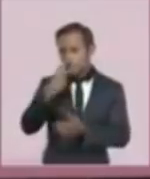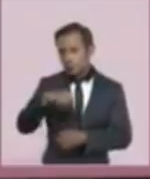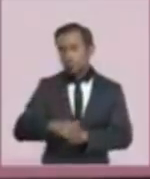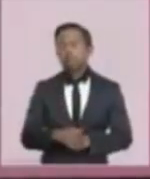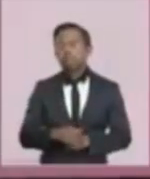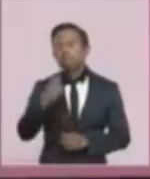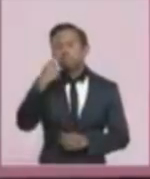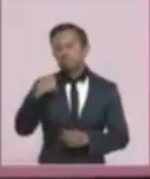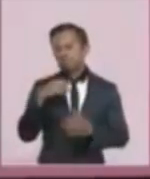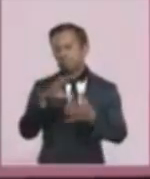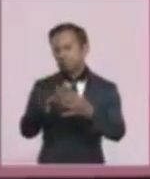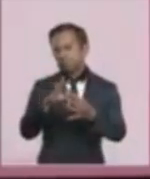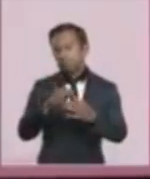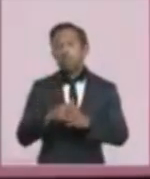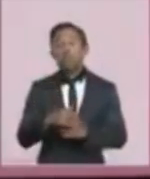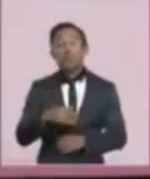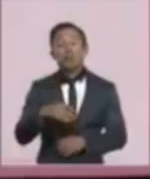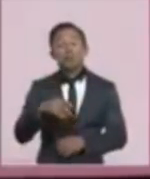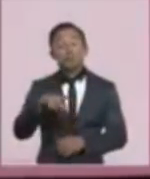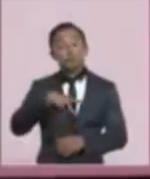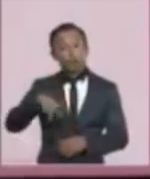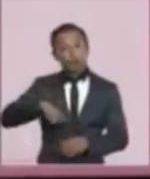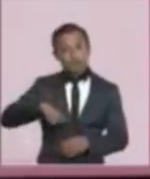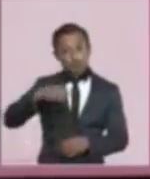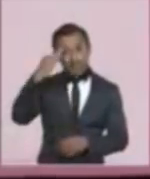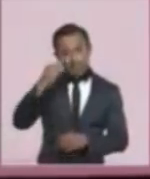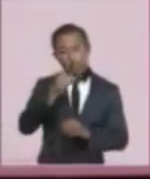En el último año de mi gobierno, 2005,